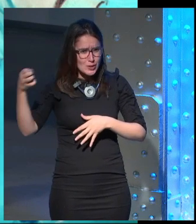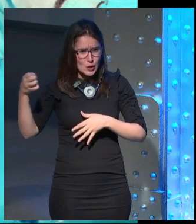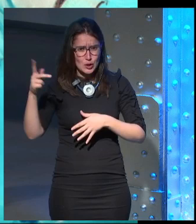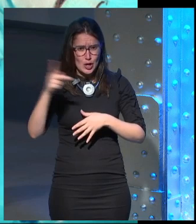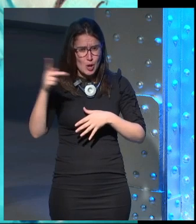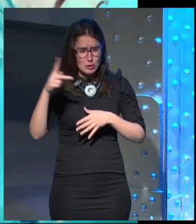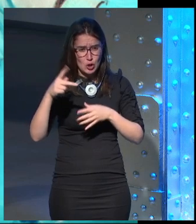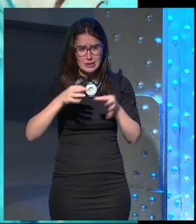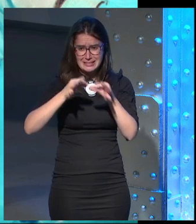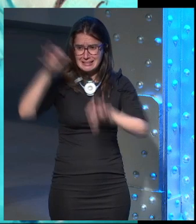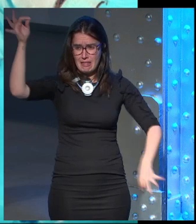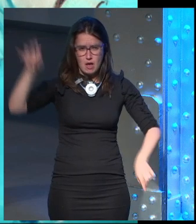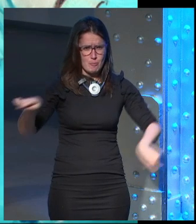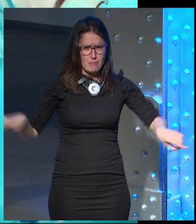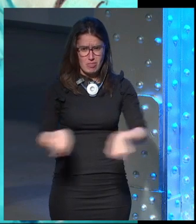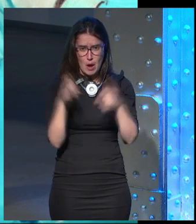distancia.